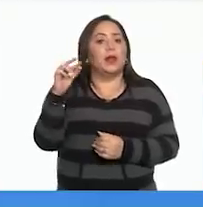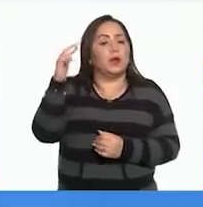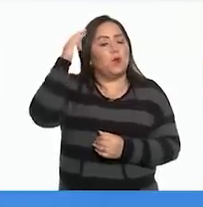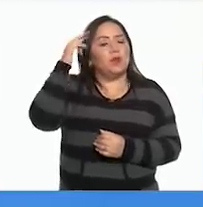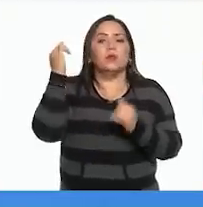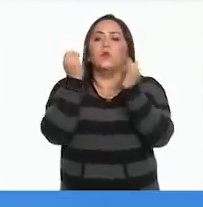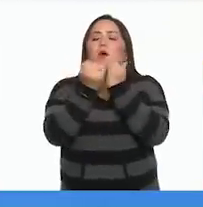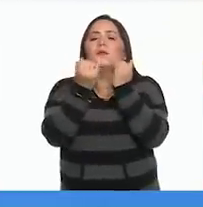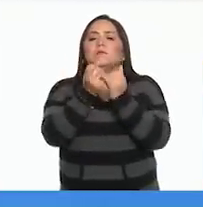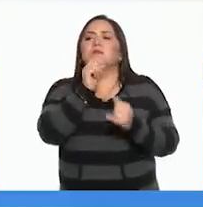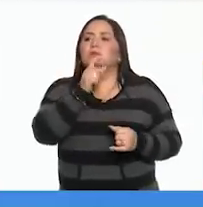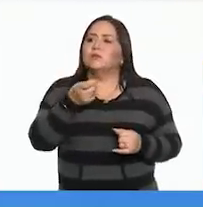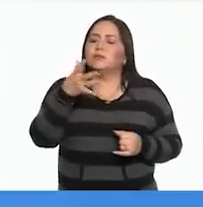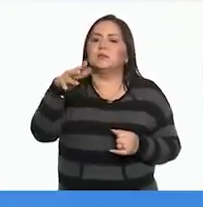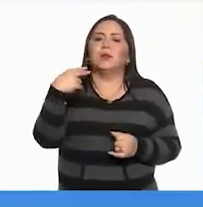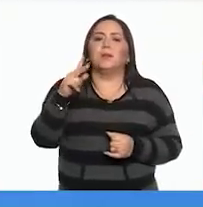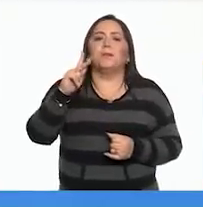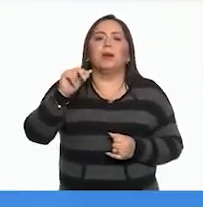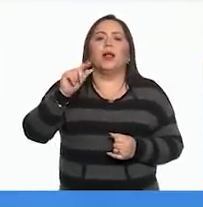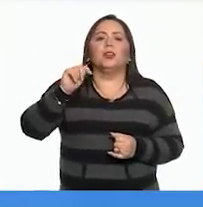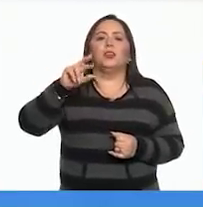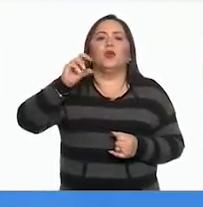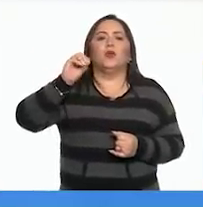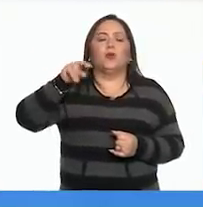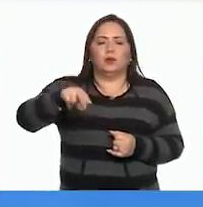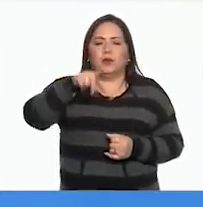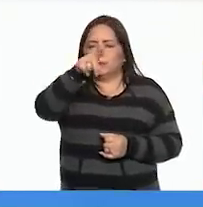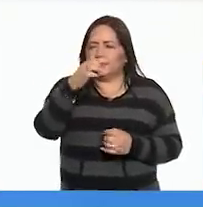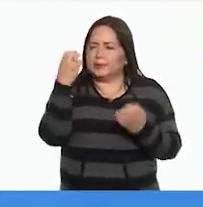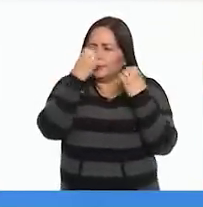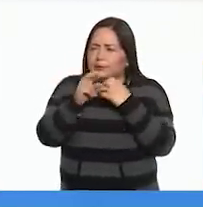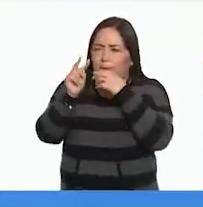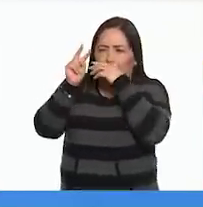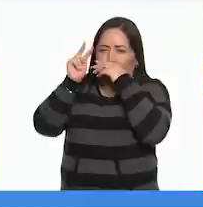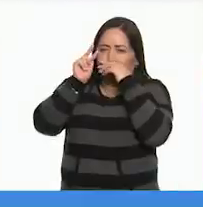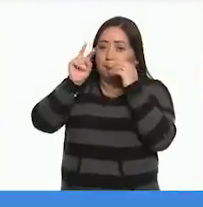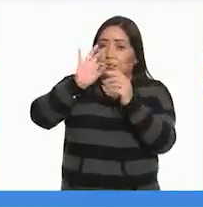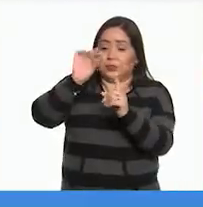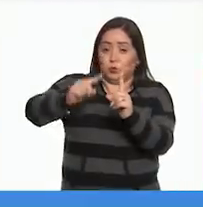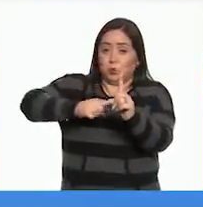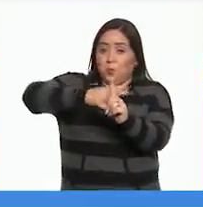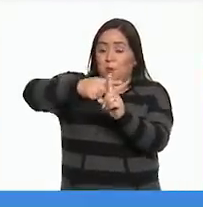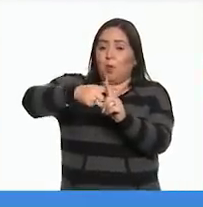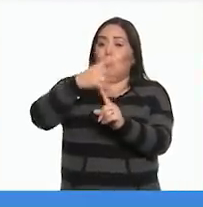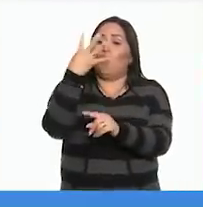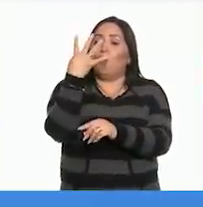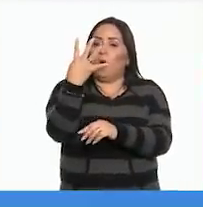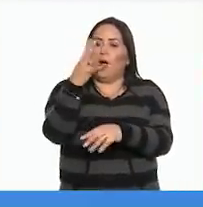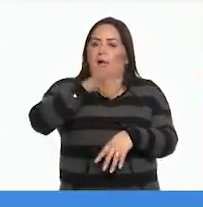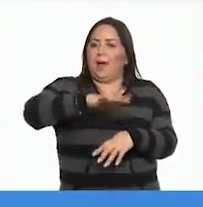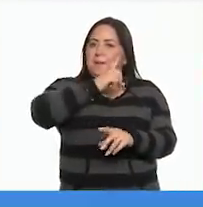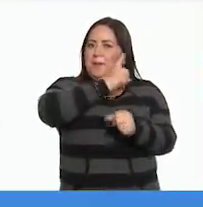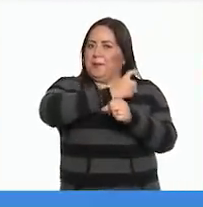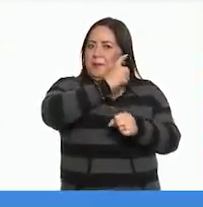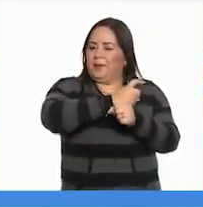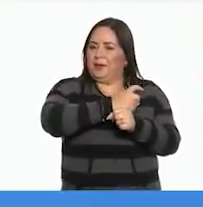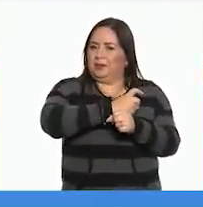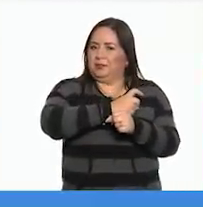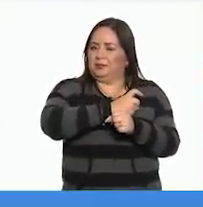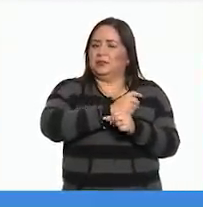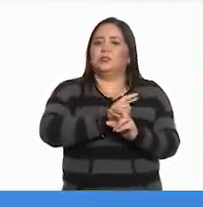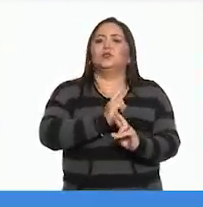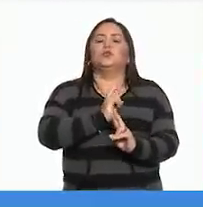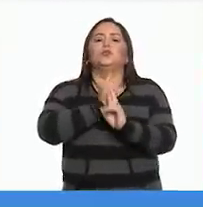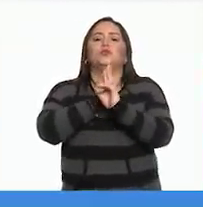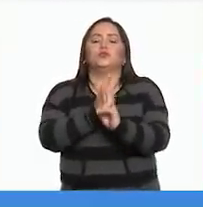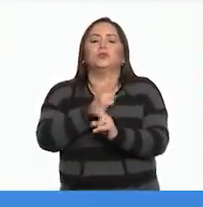que también le llamamos patrón. Observemos con atención si sumamos 4 al primer término, el